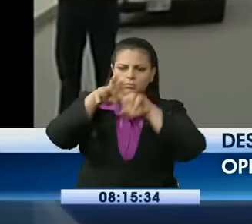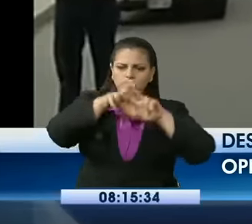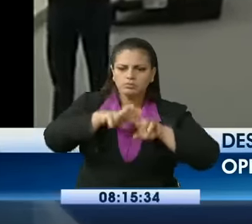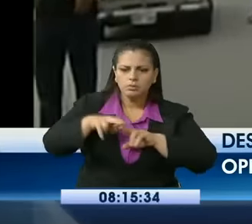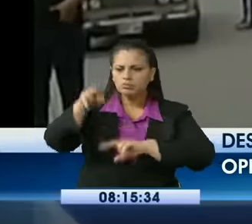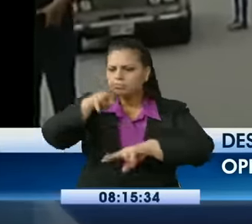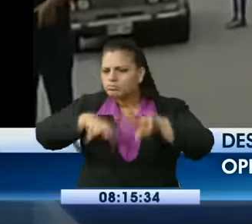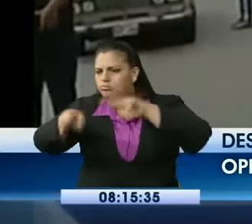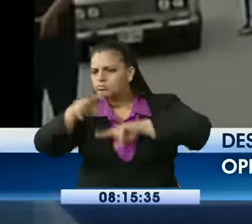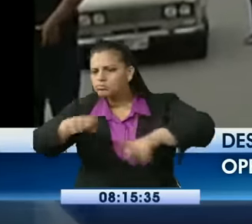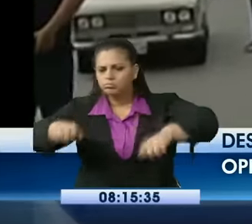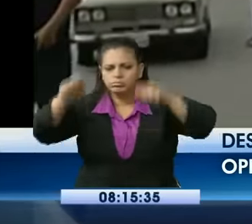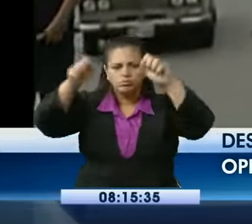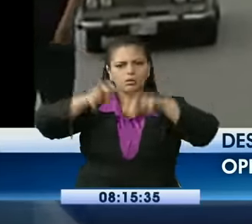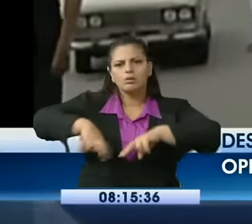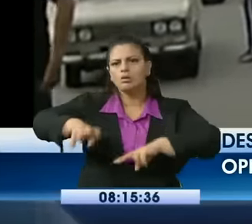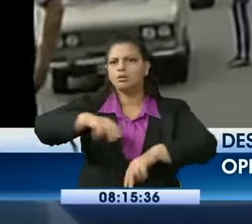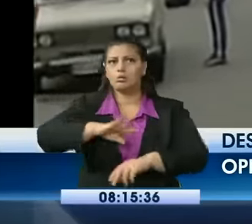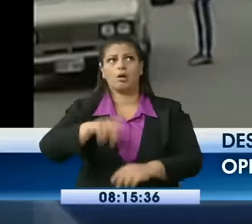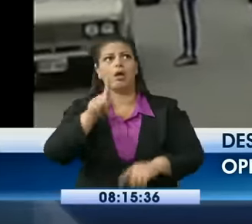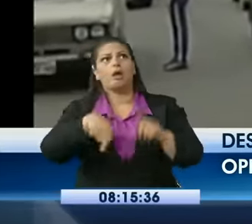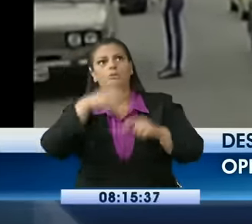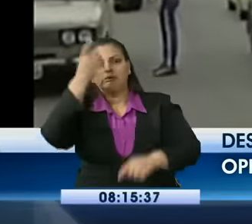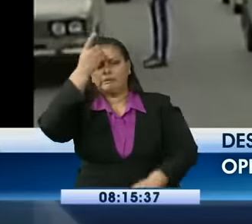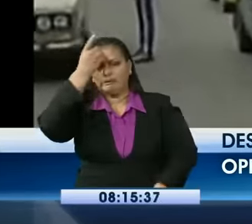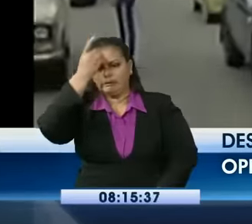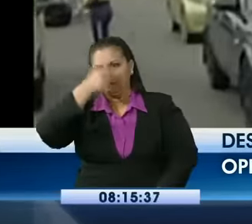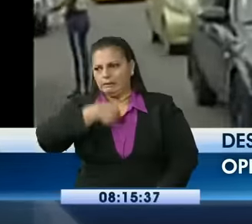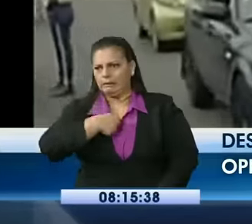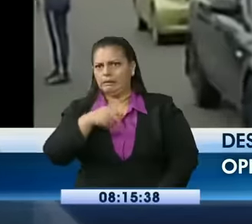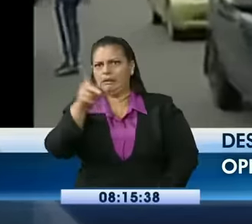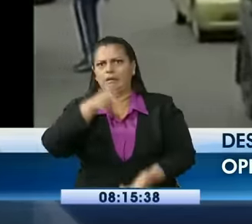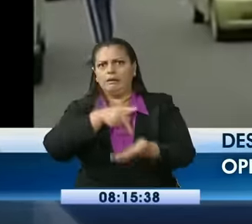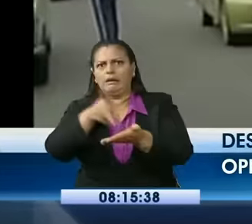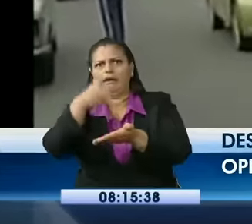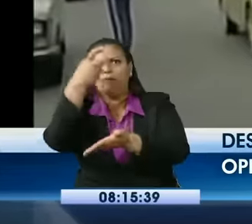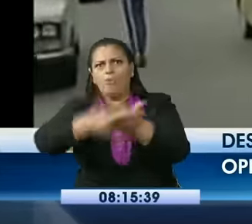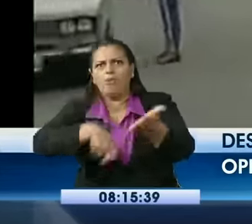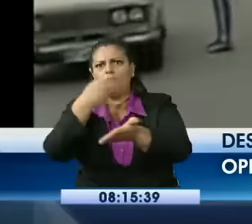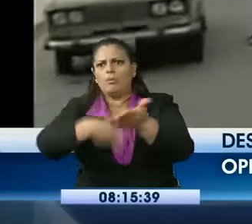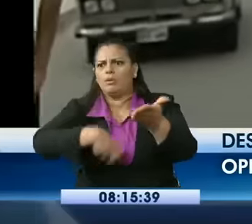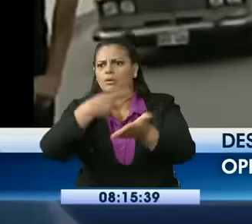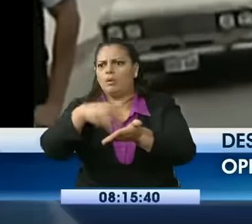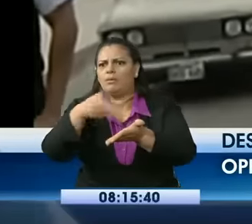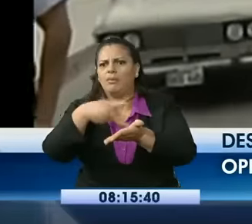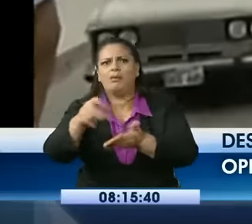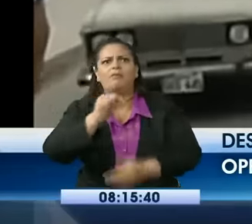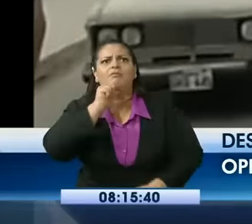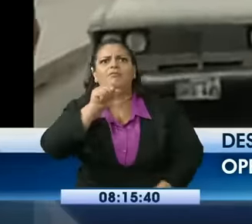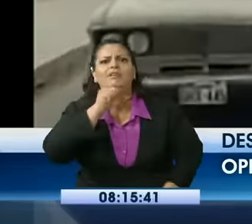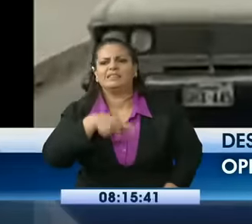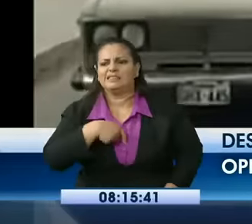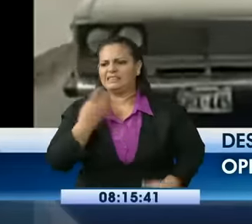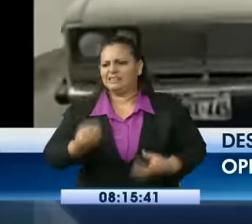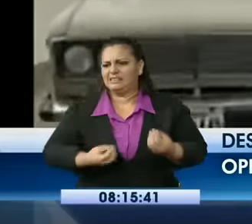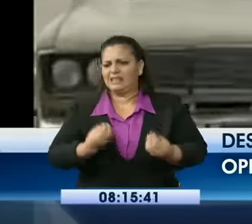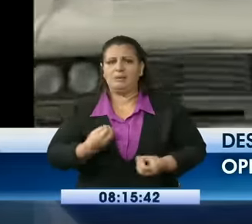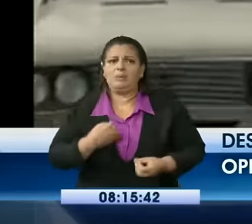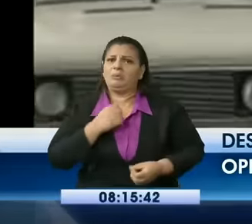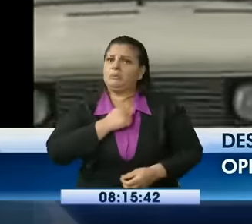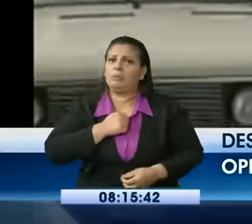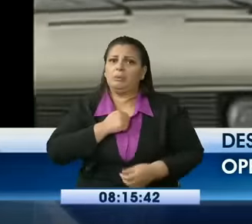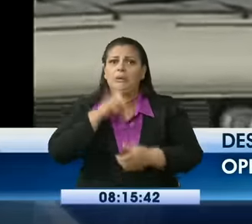que muchas veces no se acercan porque tienen deudas pendientes. Entonces, todo esto estamos controlando. General, ya para